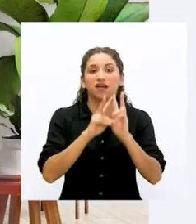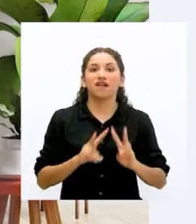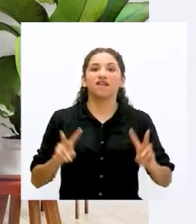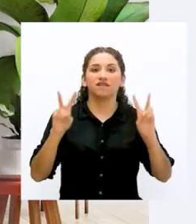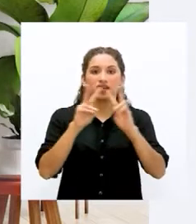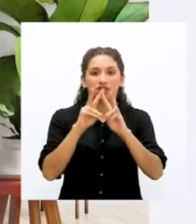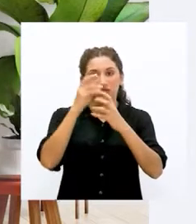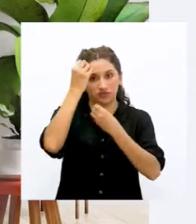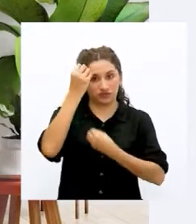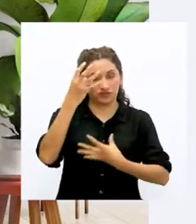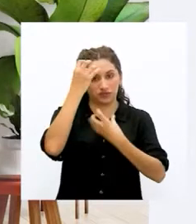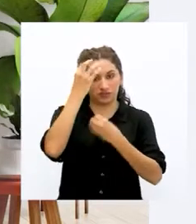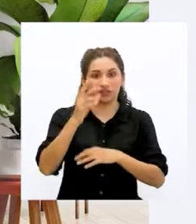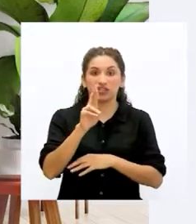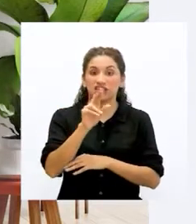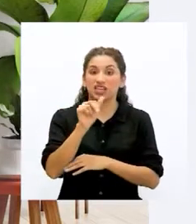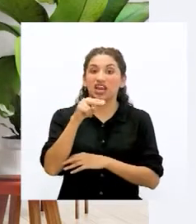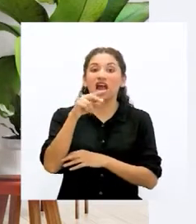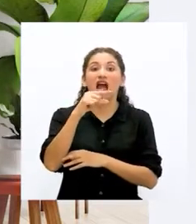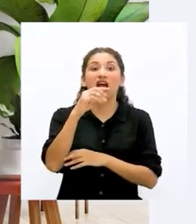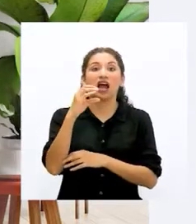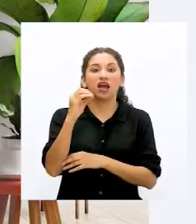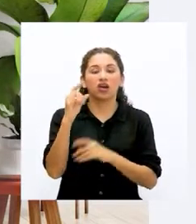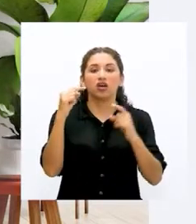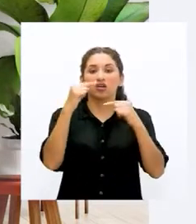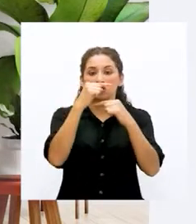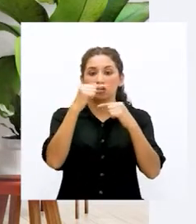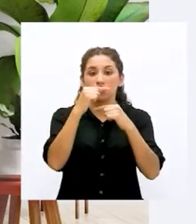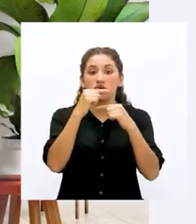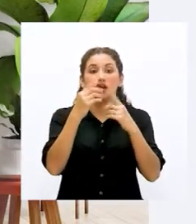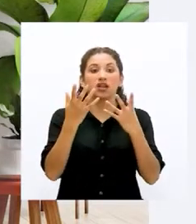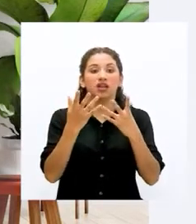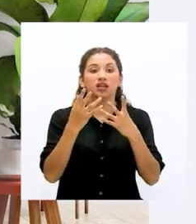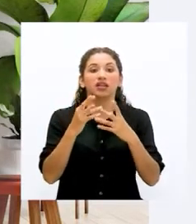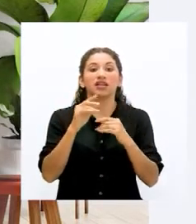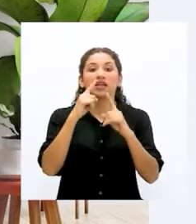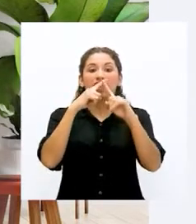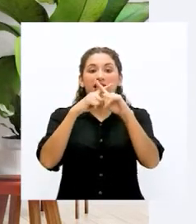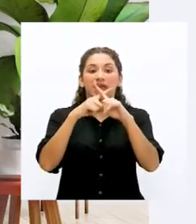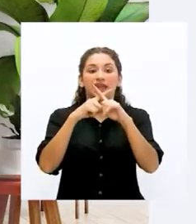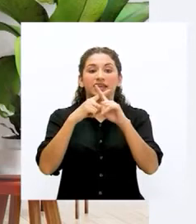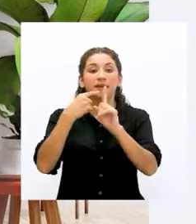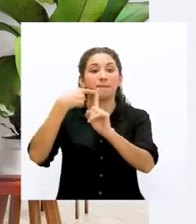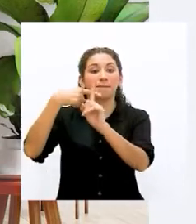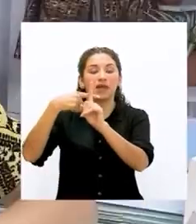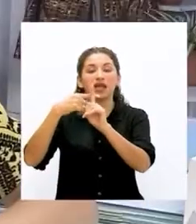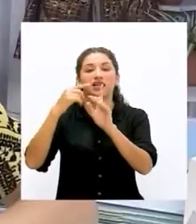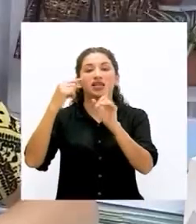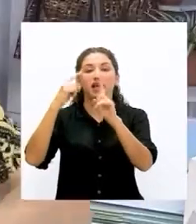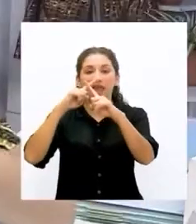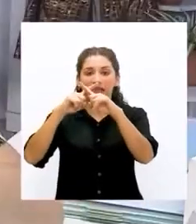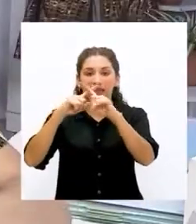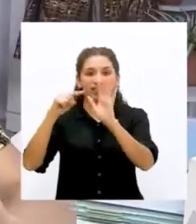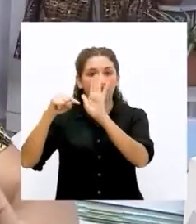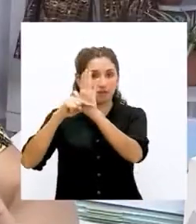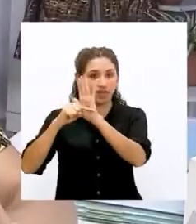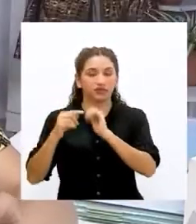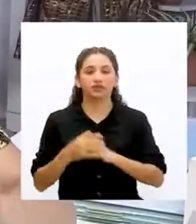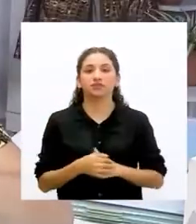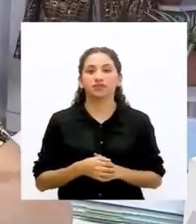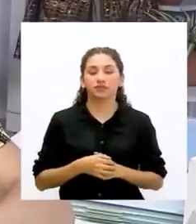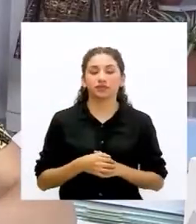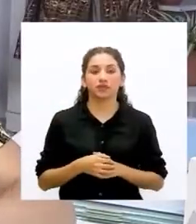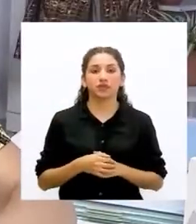datos. Rango igual a x máximo menos x mínimo.